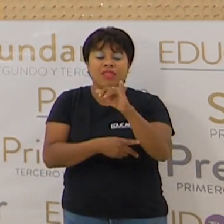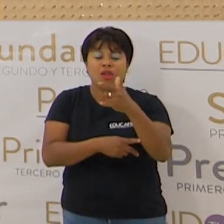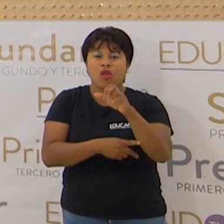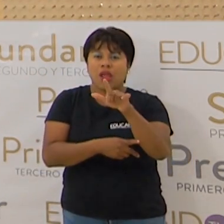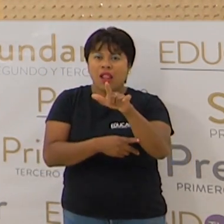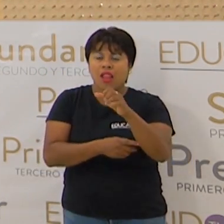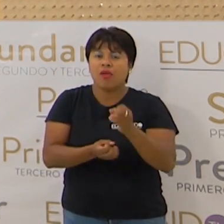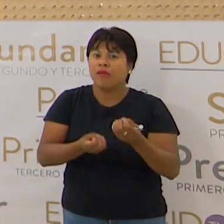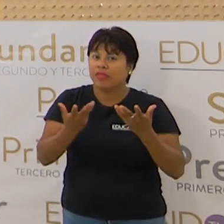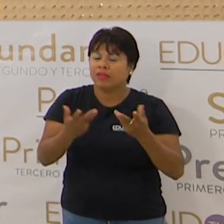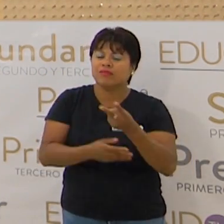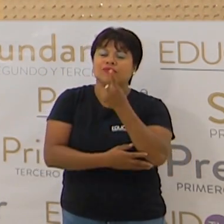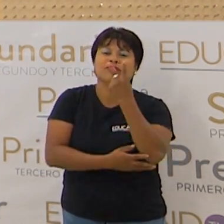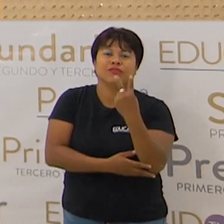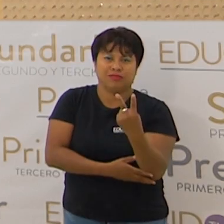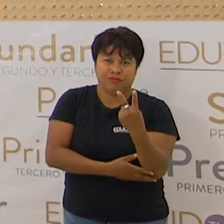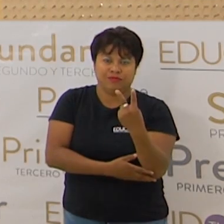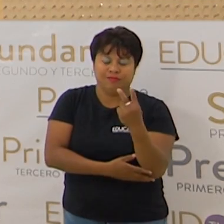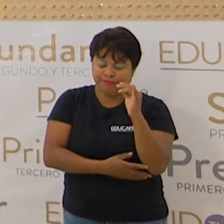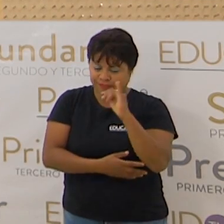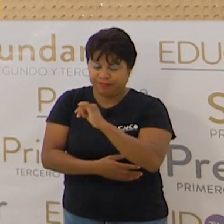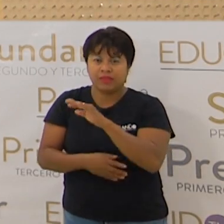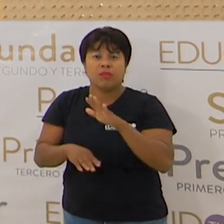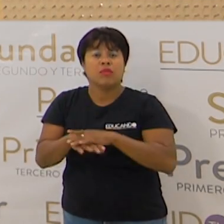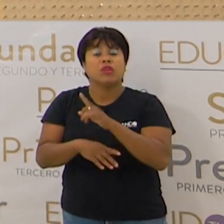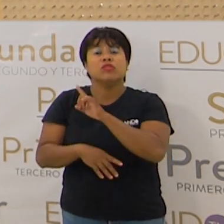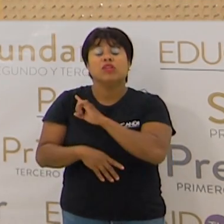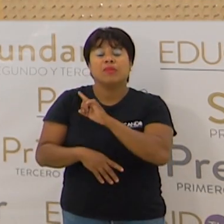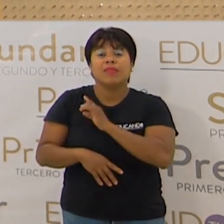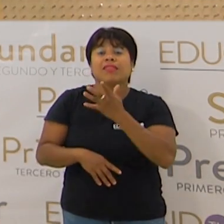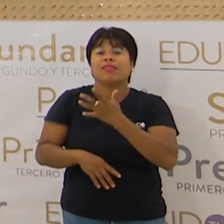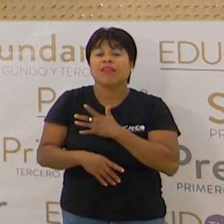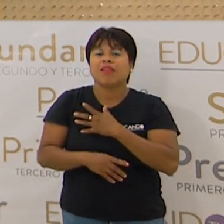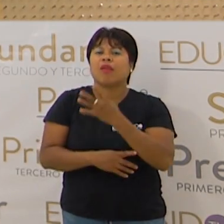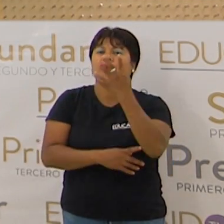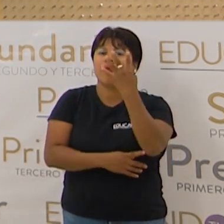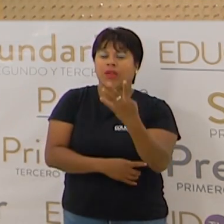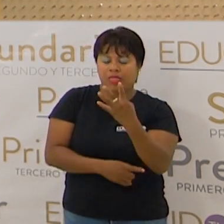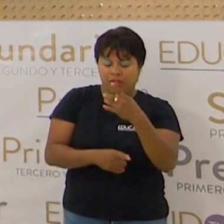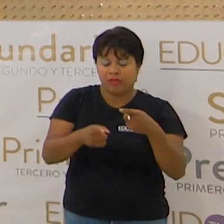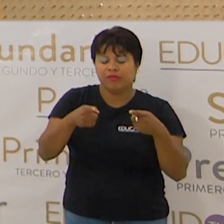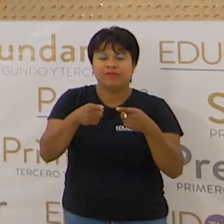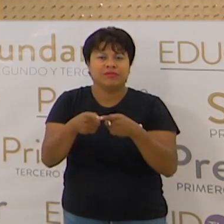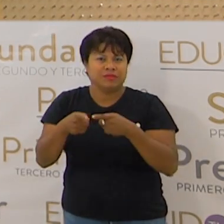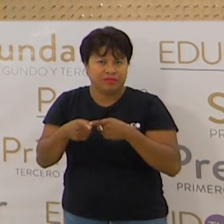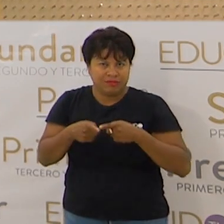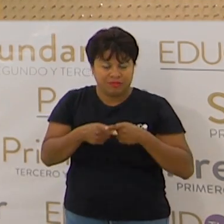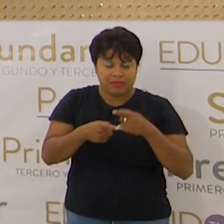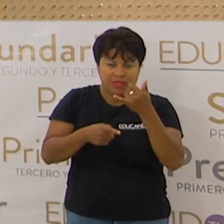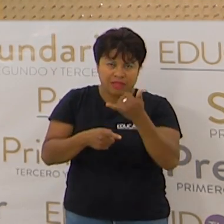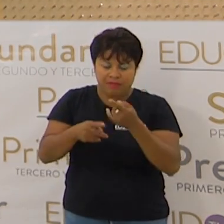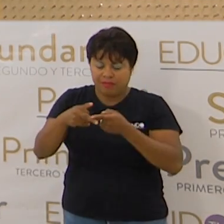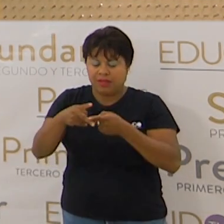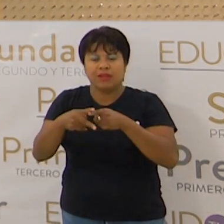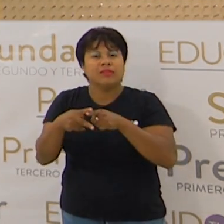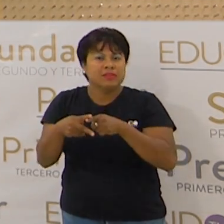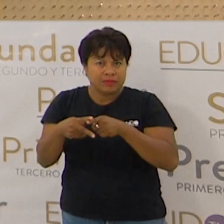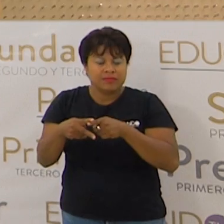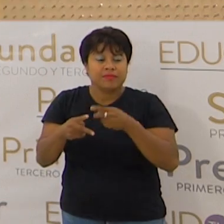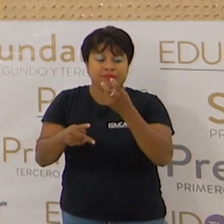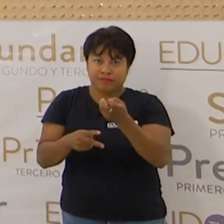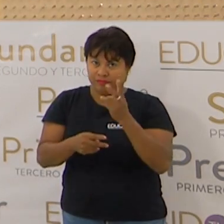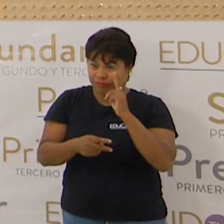diagonales? 2, ¿verdad? Porque solamente tienen 4 vértices. Y